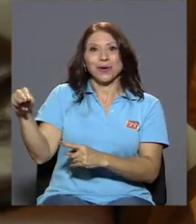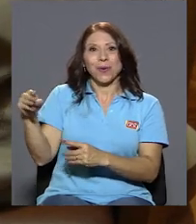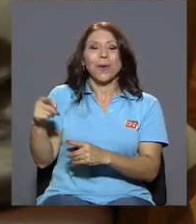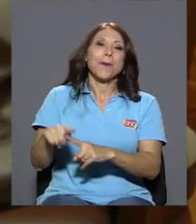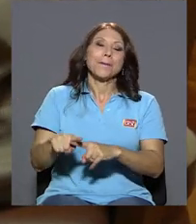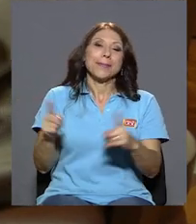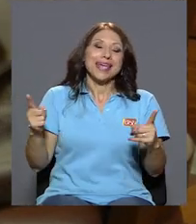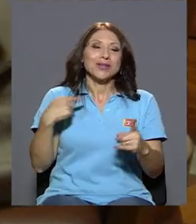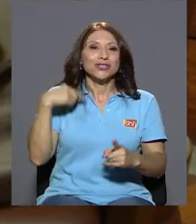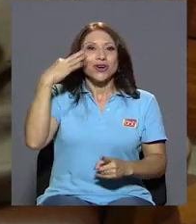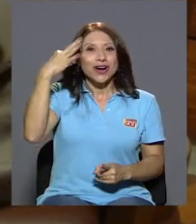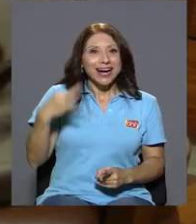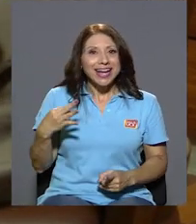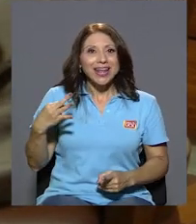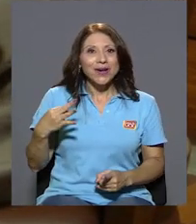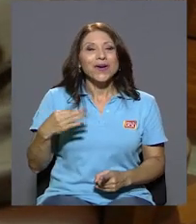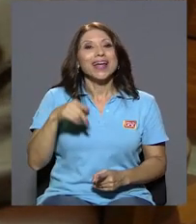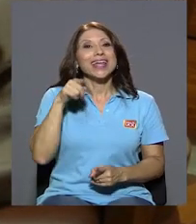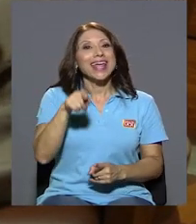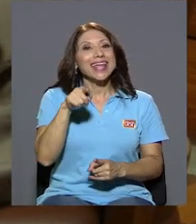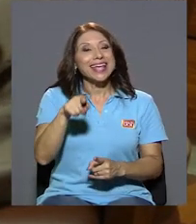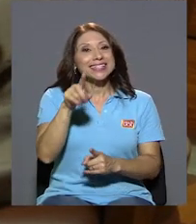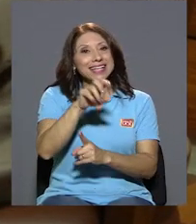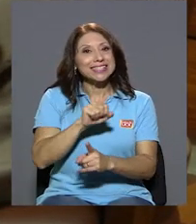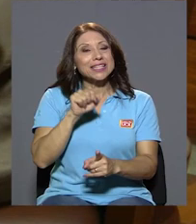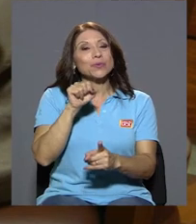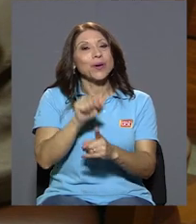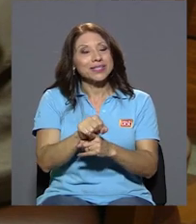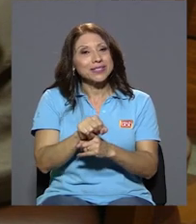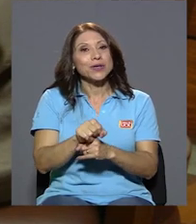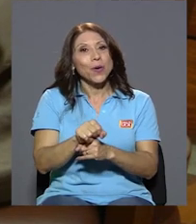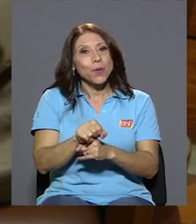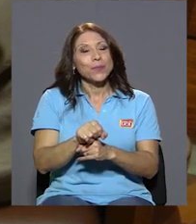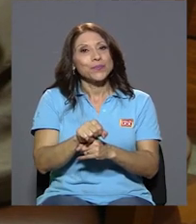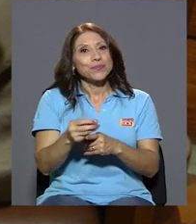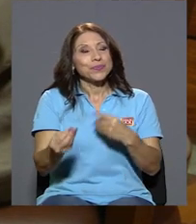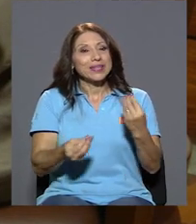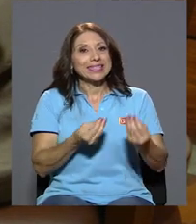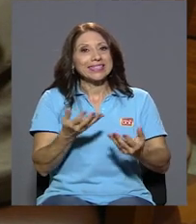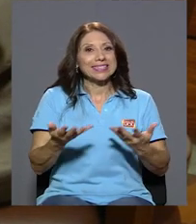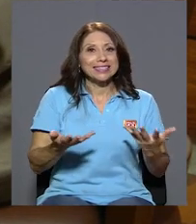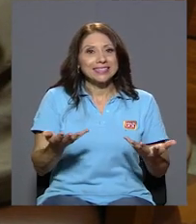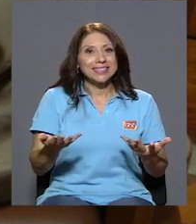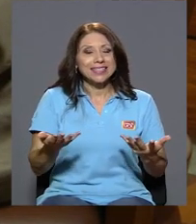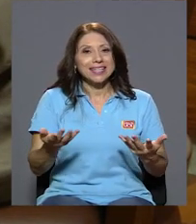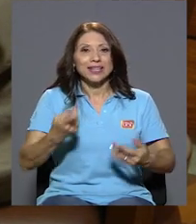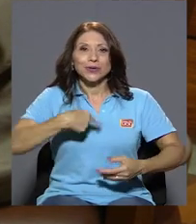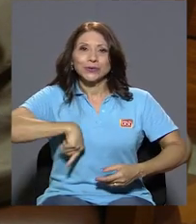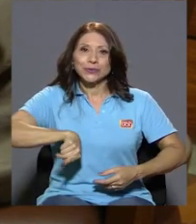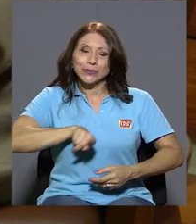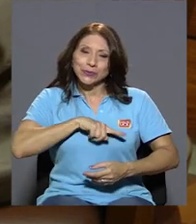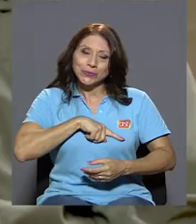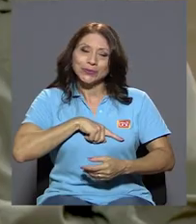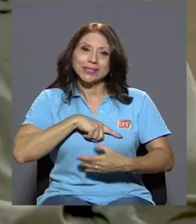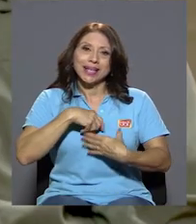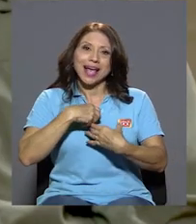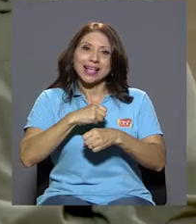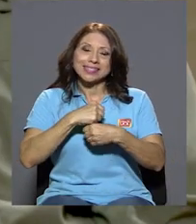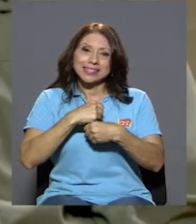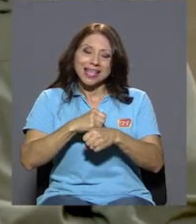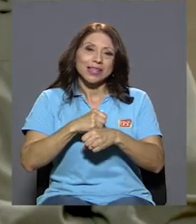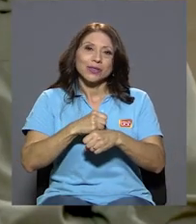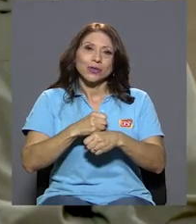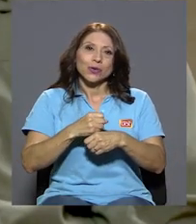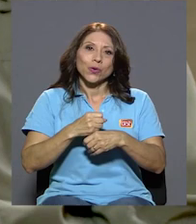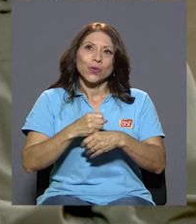pero bueno yo creo que en esa situación paradójica estamos haciendo muchos